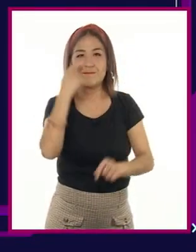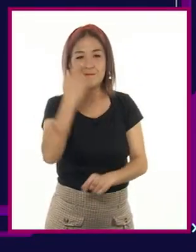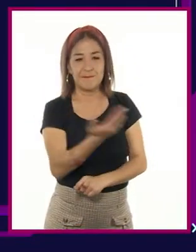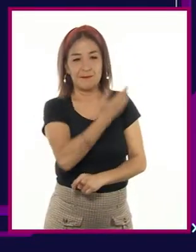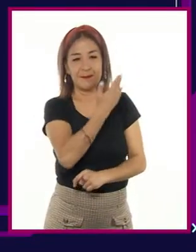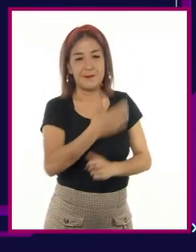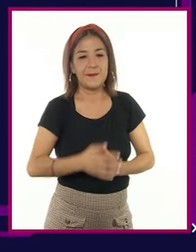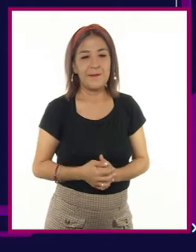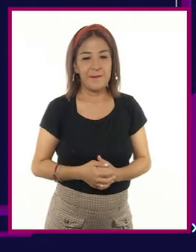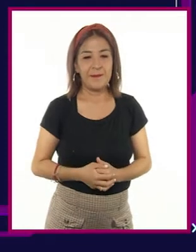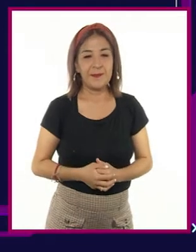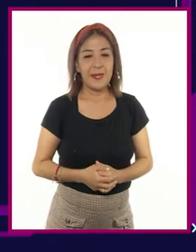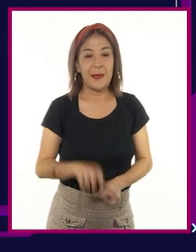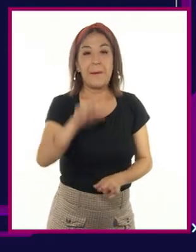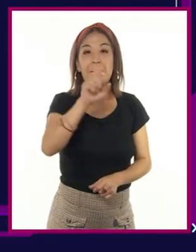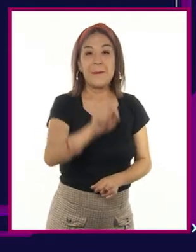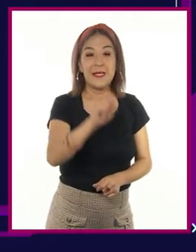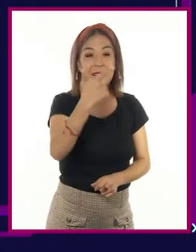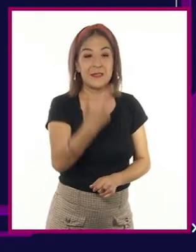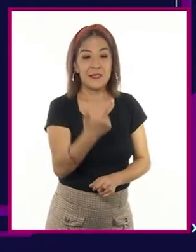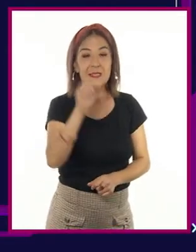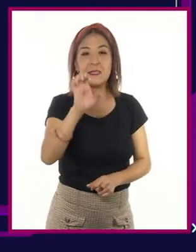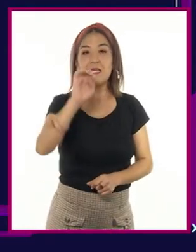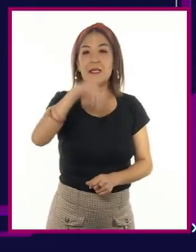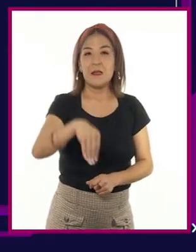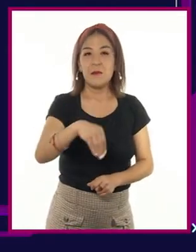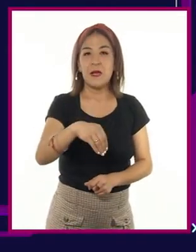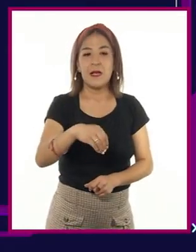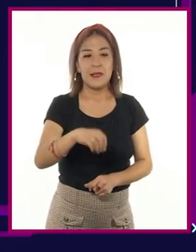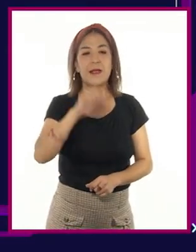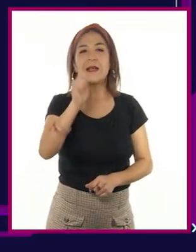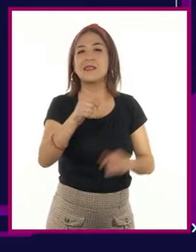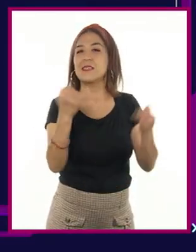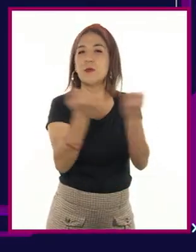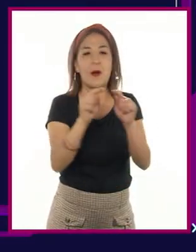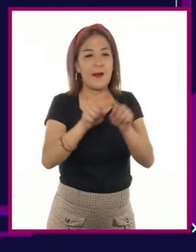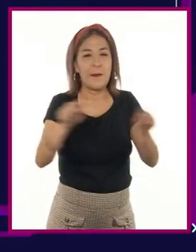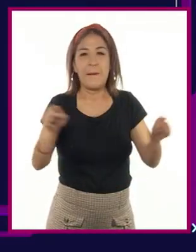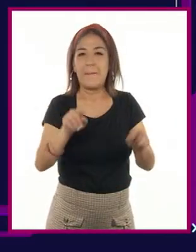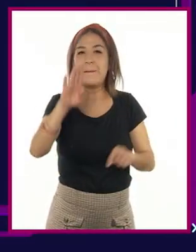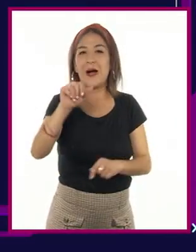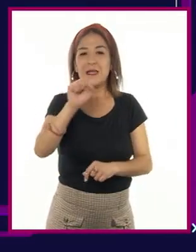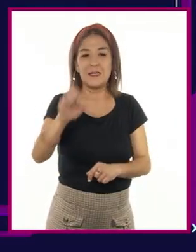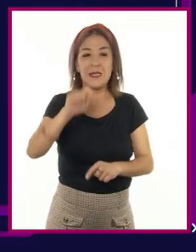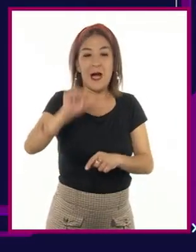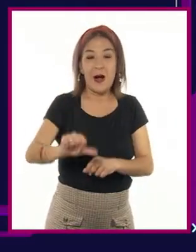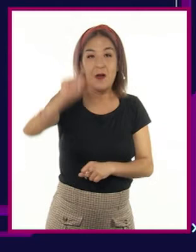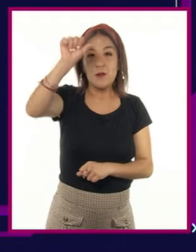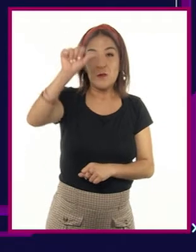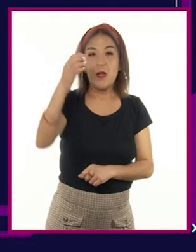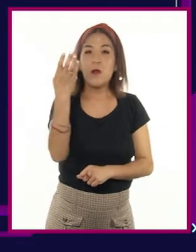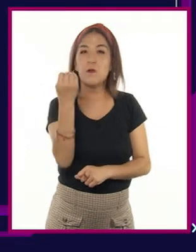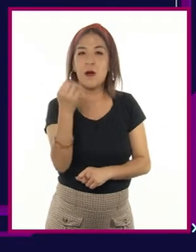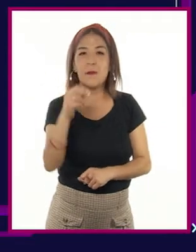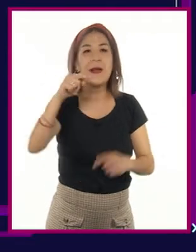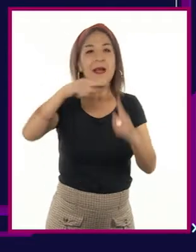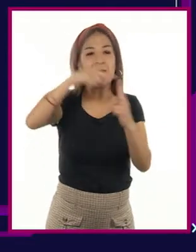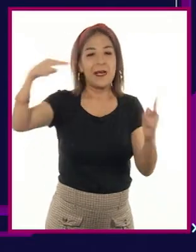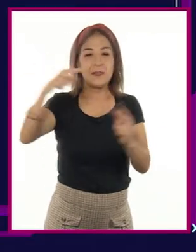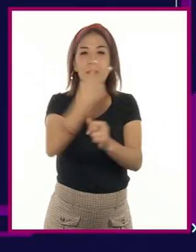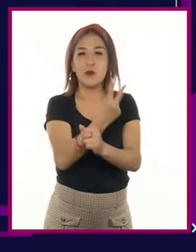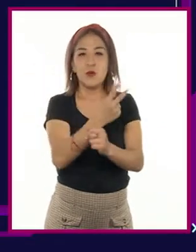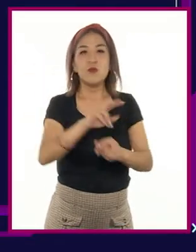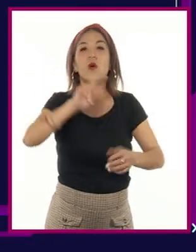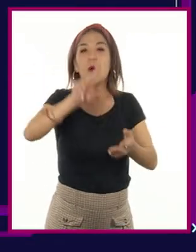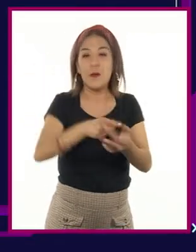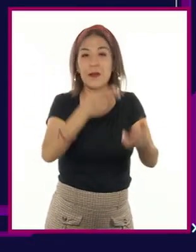manera 27 es igual a la base que es x por altura que es 9 entre 2 al reordenar